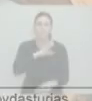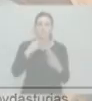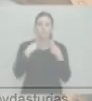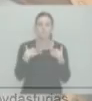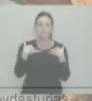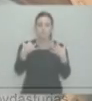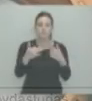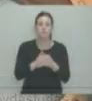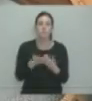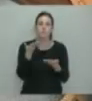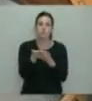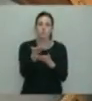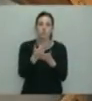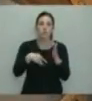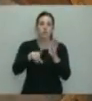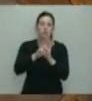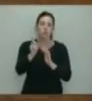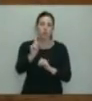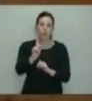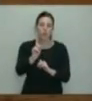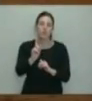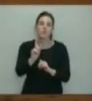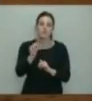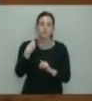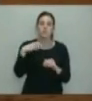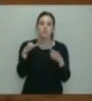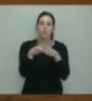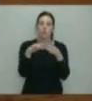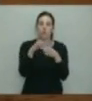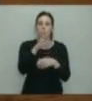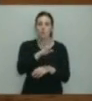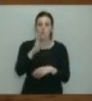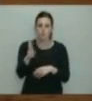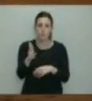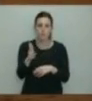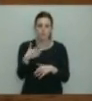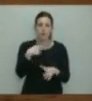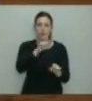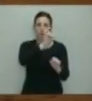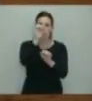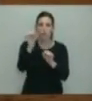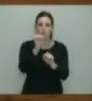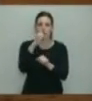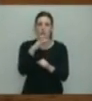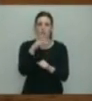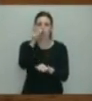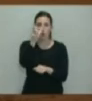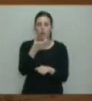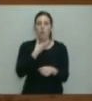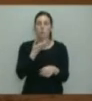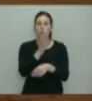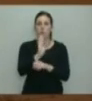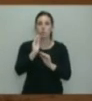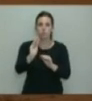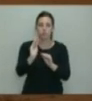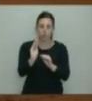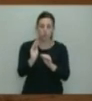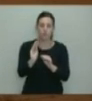La proposición no de ley que está el Partido Popular, que ha defendido su portavoz,